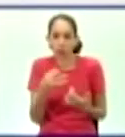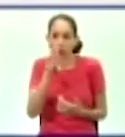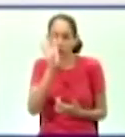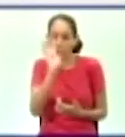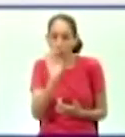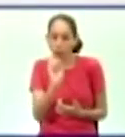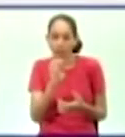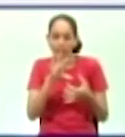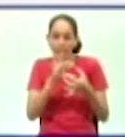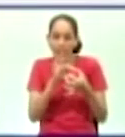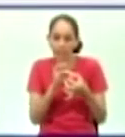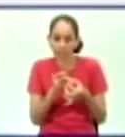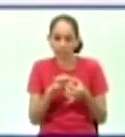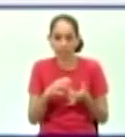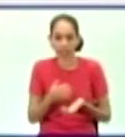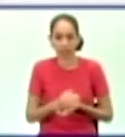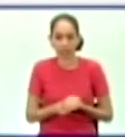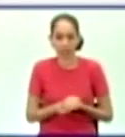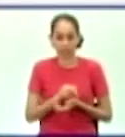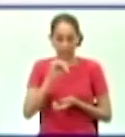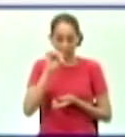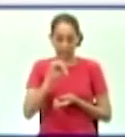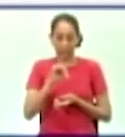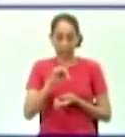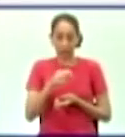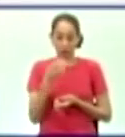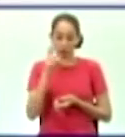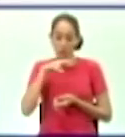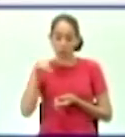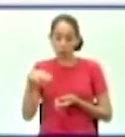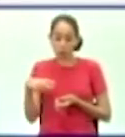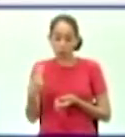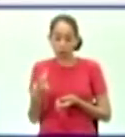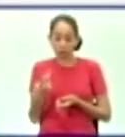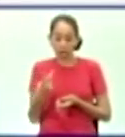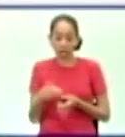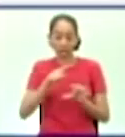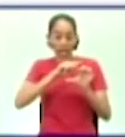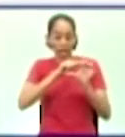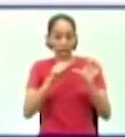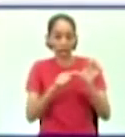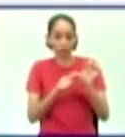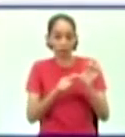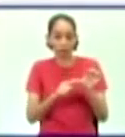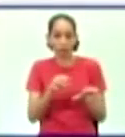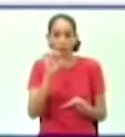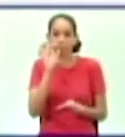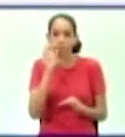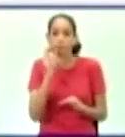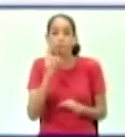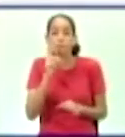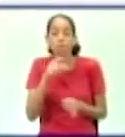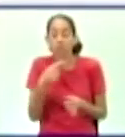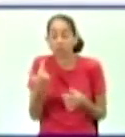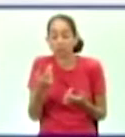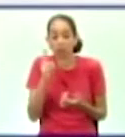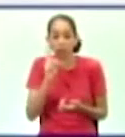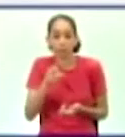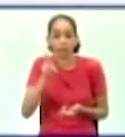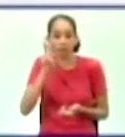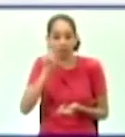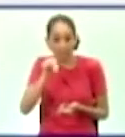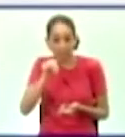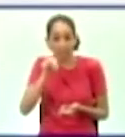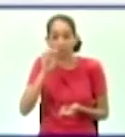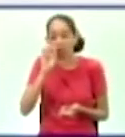nos piden? El ángulo PON. Correcto. Pero observa que